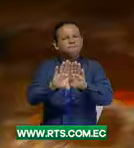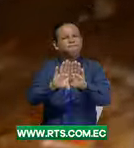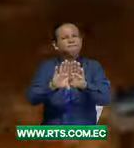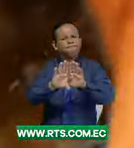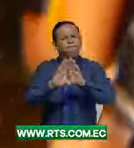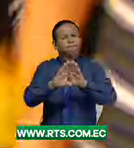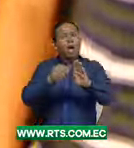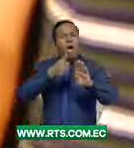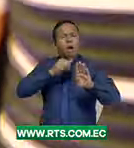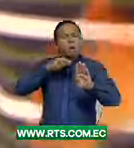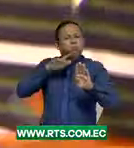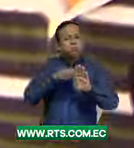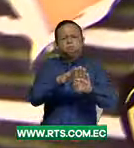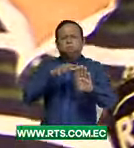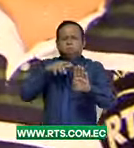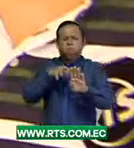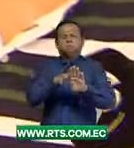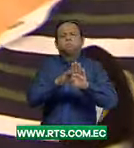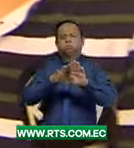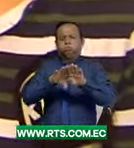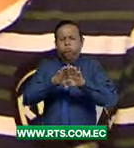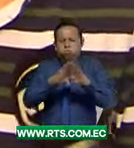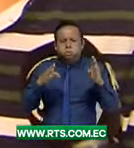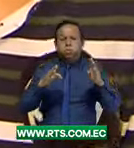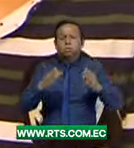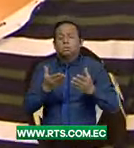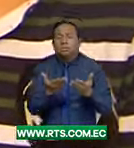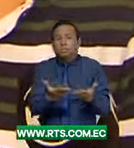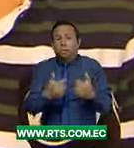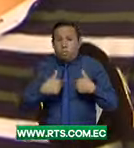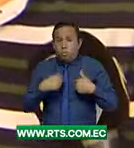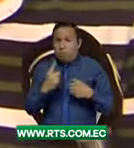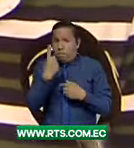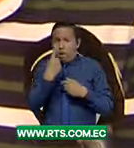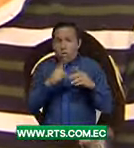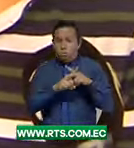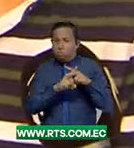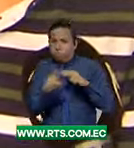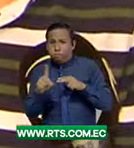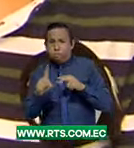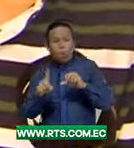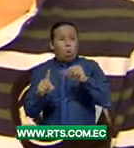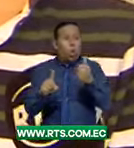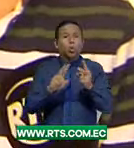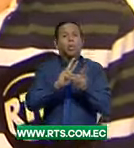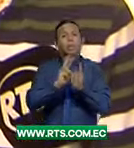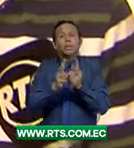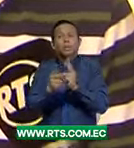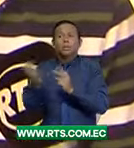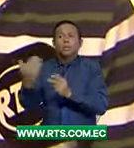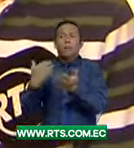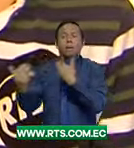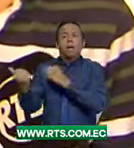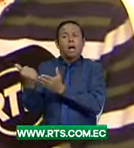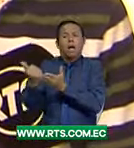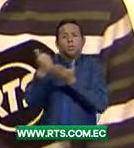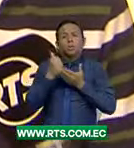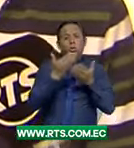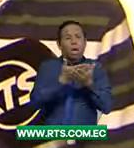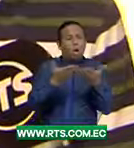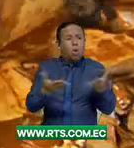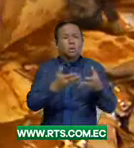tumbar, lanzándome encima del mueble que estaba tapando. Entonces yo fui el primero en salir y de ahí fueron los vecinos que vinieron a ayudarnos para sacar los muebles que estaban tapando